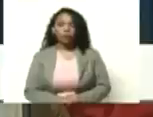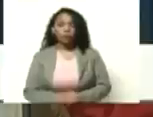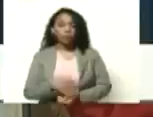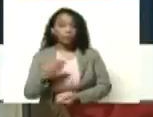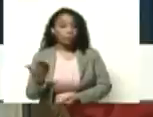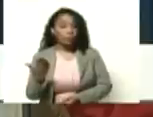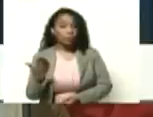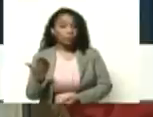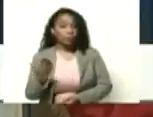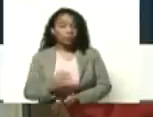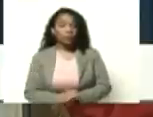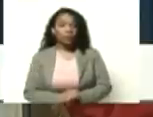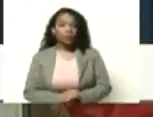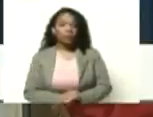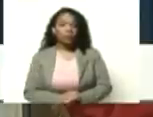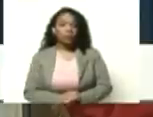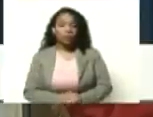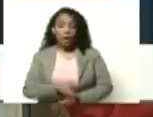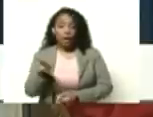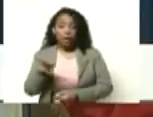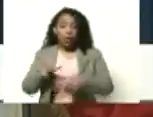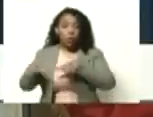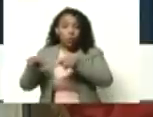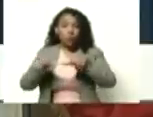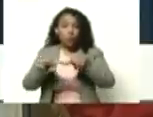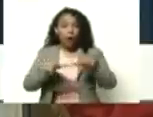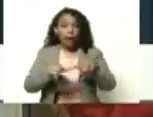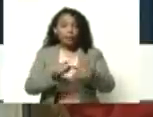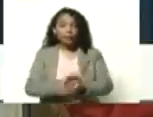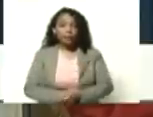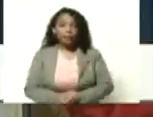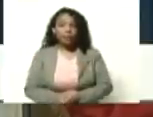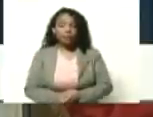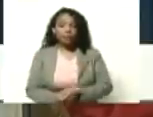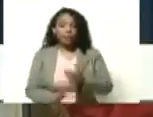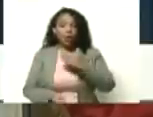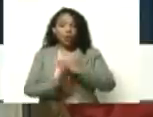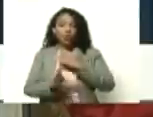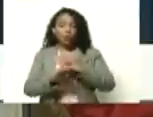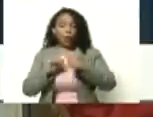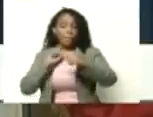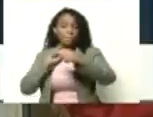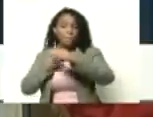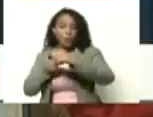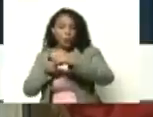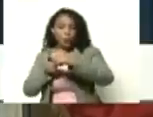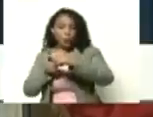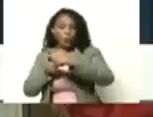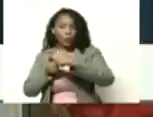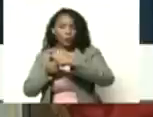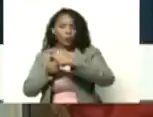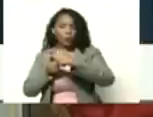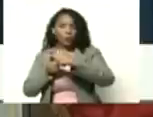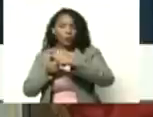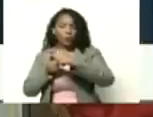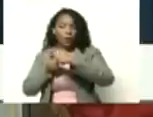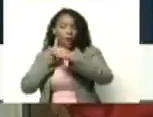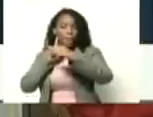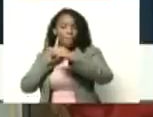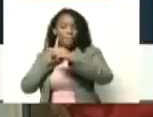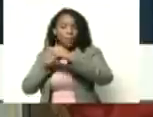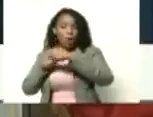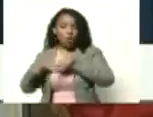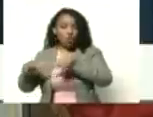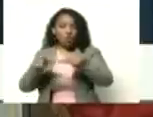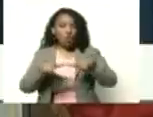obviamente en esa zona tuvimos los siguientes hallazgos y de identificación de zonas